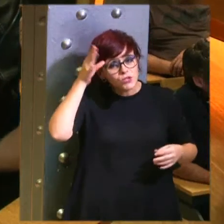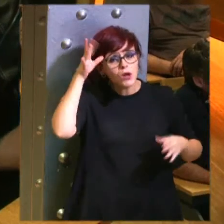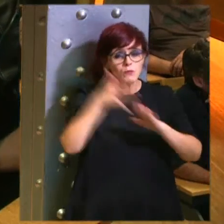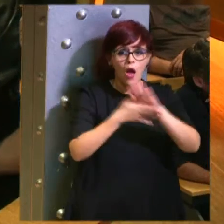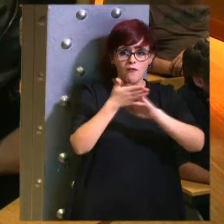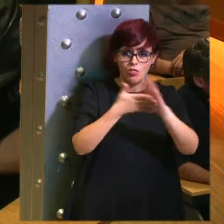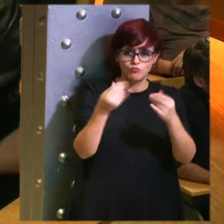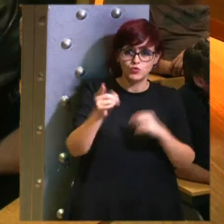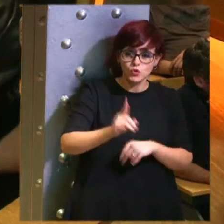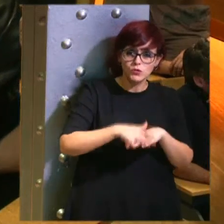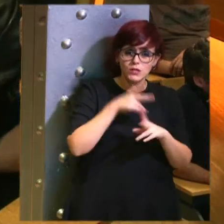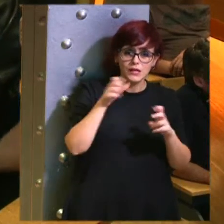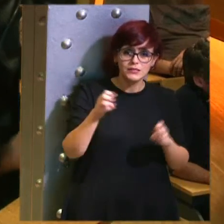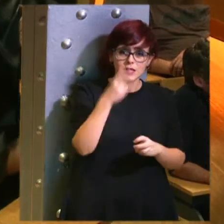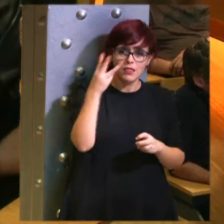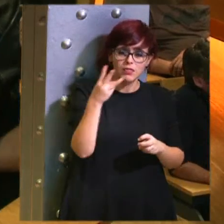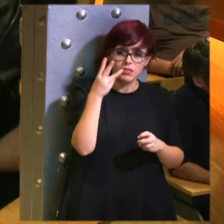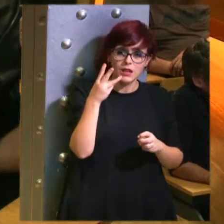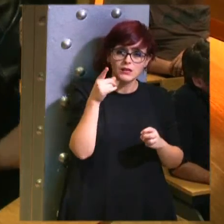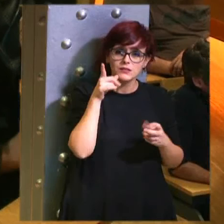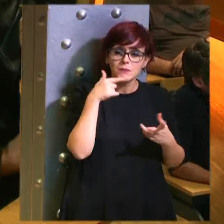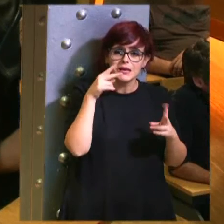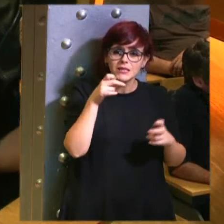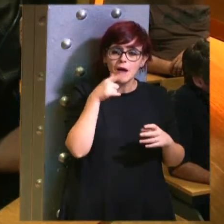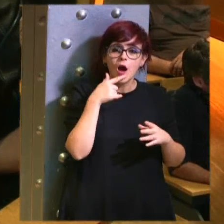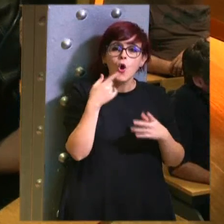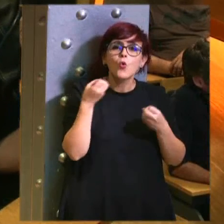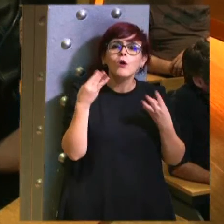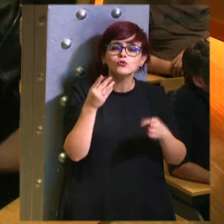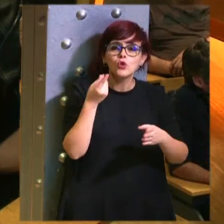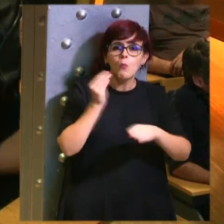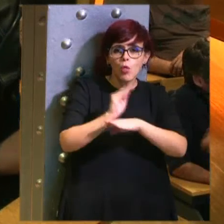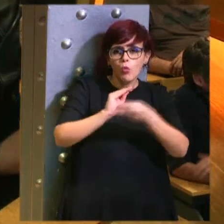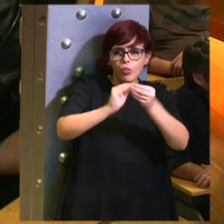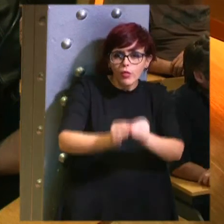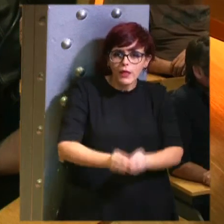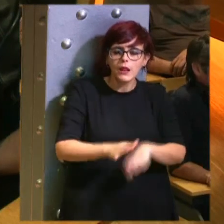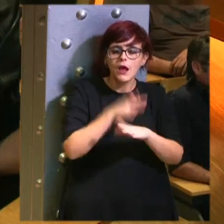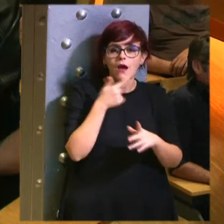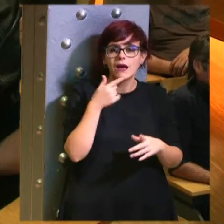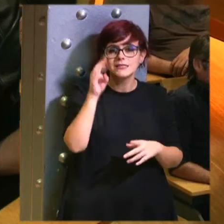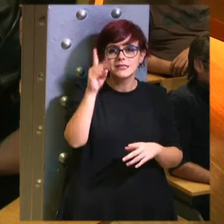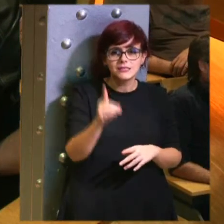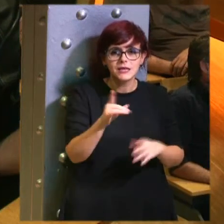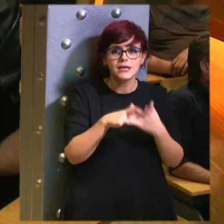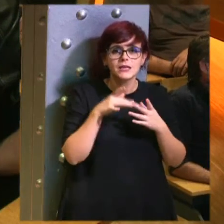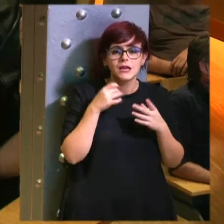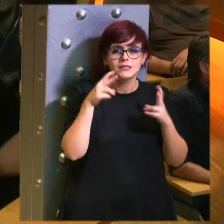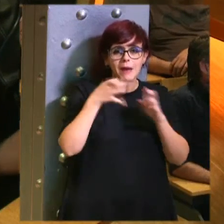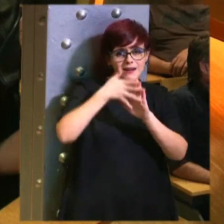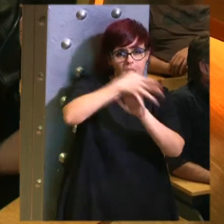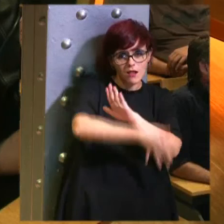mucho y es la tercera pata de esta ecuación. ¿Cuánto cuesta producir en 3D y cómo cambia, cómo se altera toda la